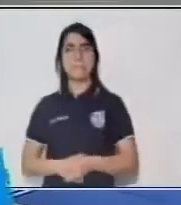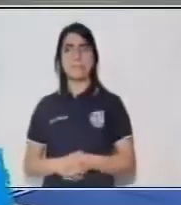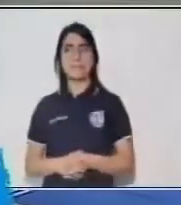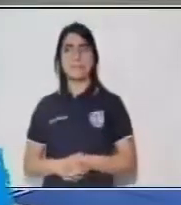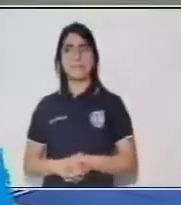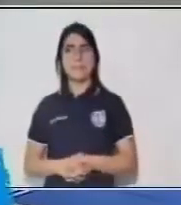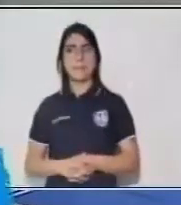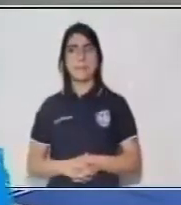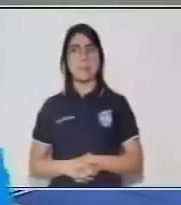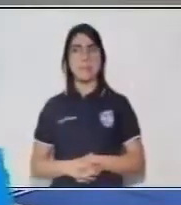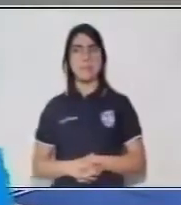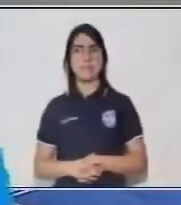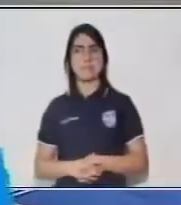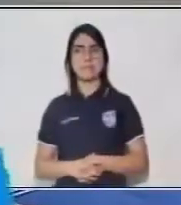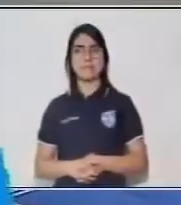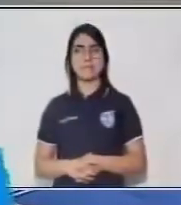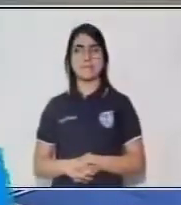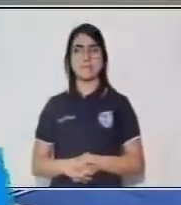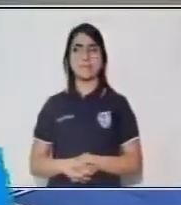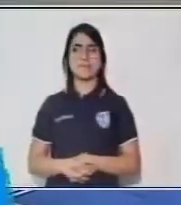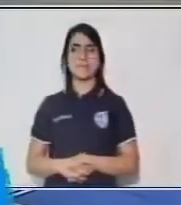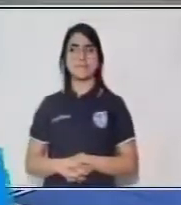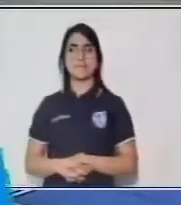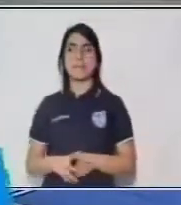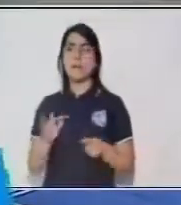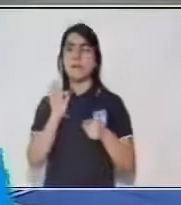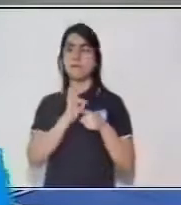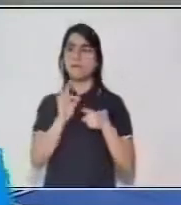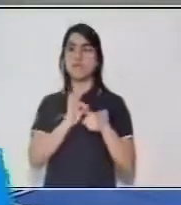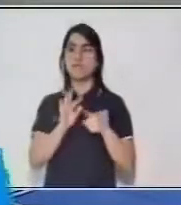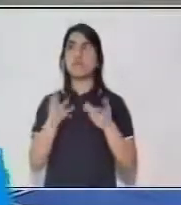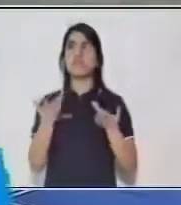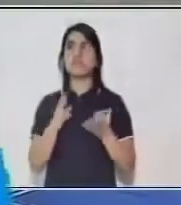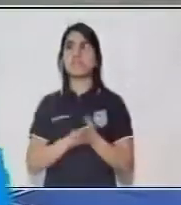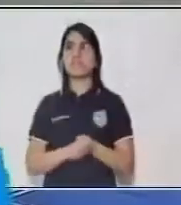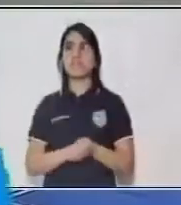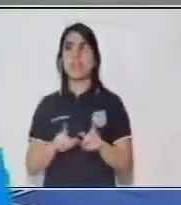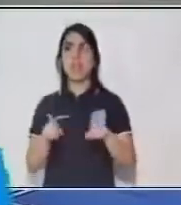elevado a la x menos 2. ¿Cómo nos queda el exponente?